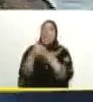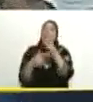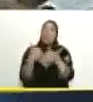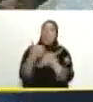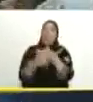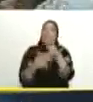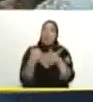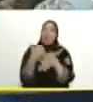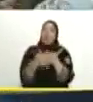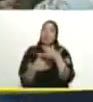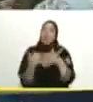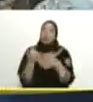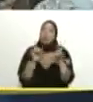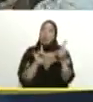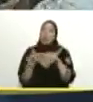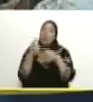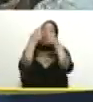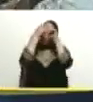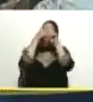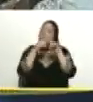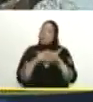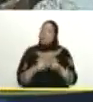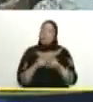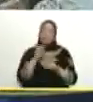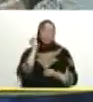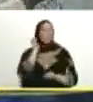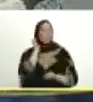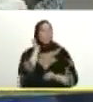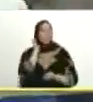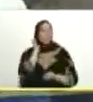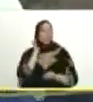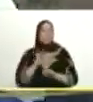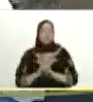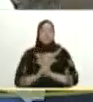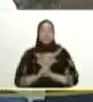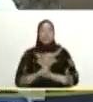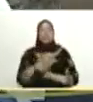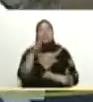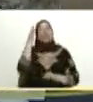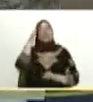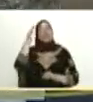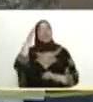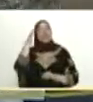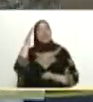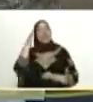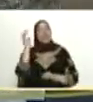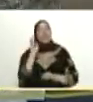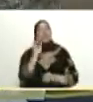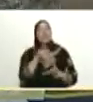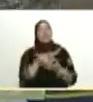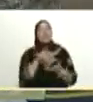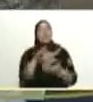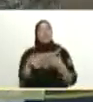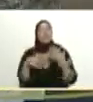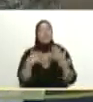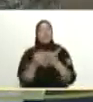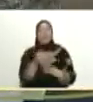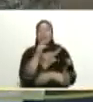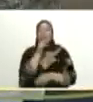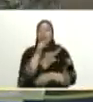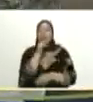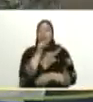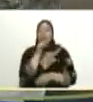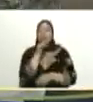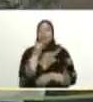poco que, a poco. Quería acotar algo ahí, señor presidente. Usted sabe que esto también es algo así como, ¿cómo